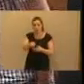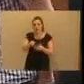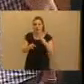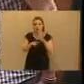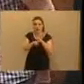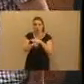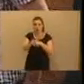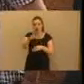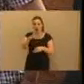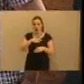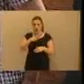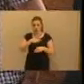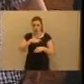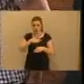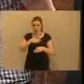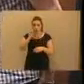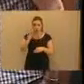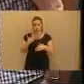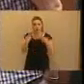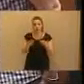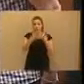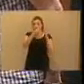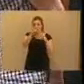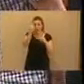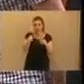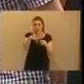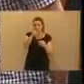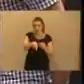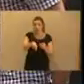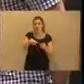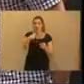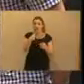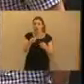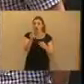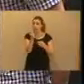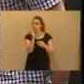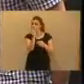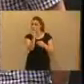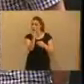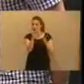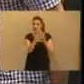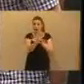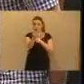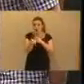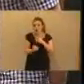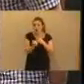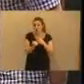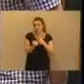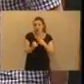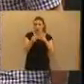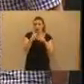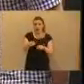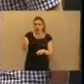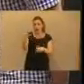Recursos Naturales actual. Las mismas cuentas recogen también que la partida que soportó un ajuste más drástico en estos años fue la de inversiones,